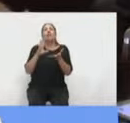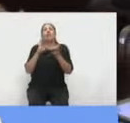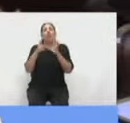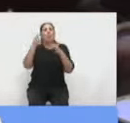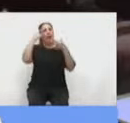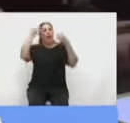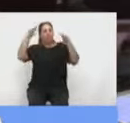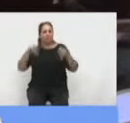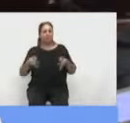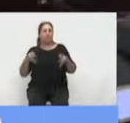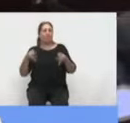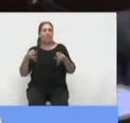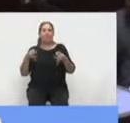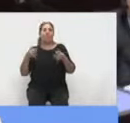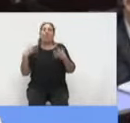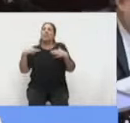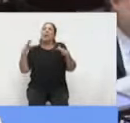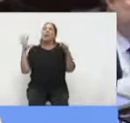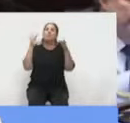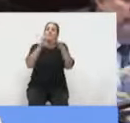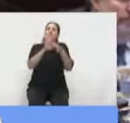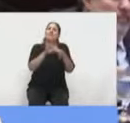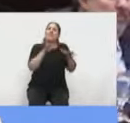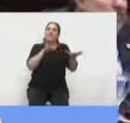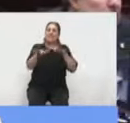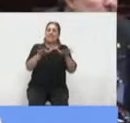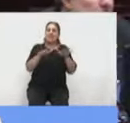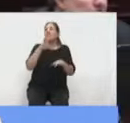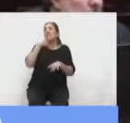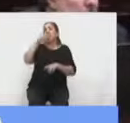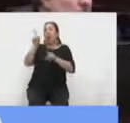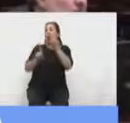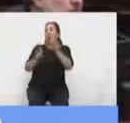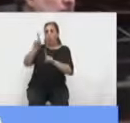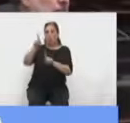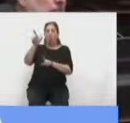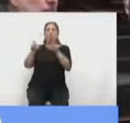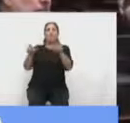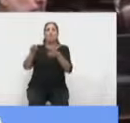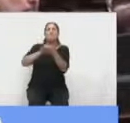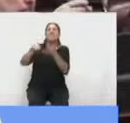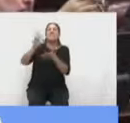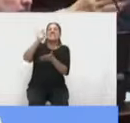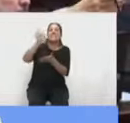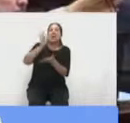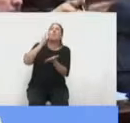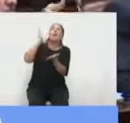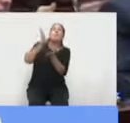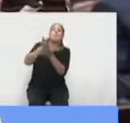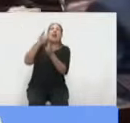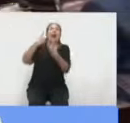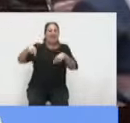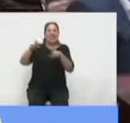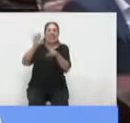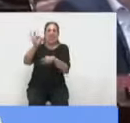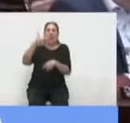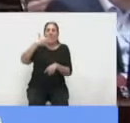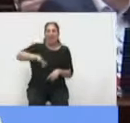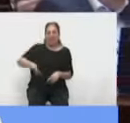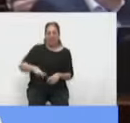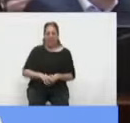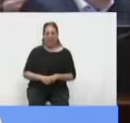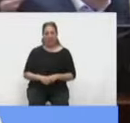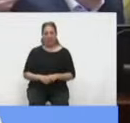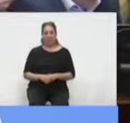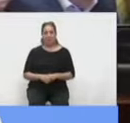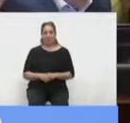Monetario. Sí, a pesar de que todavía uno tiene que pasar algún tiempo para